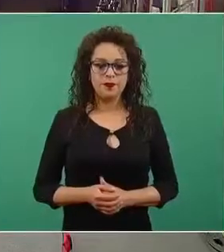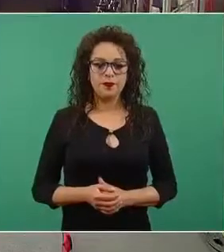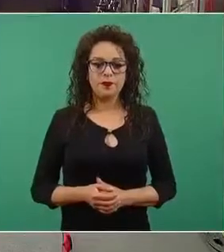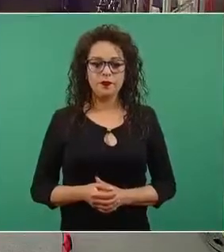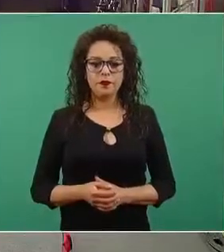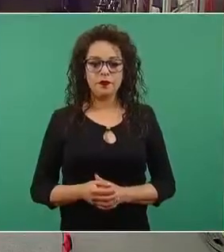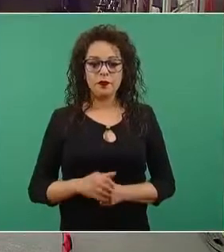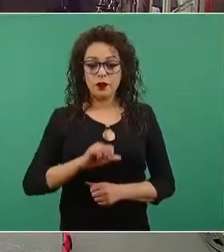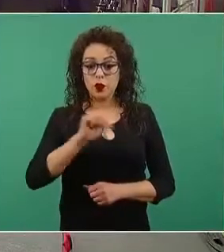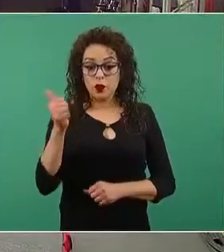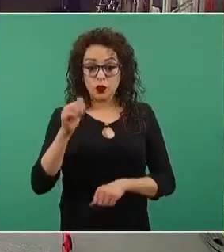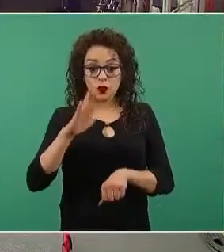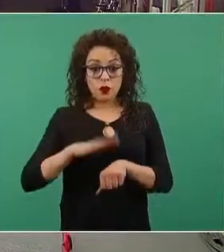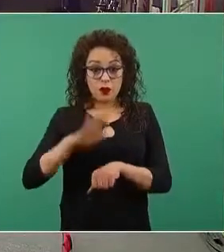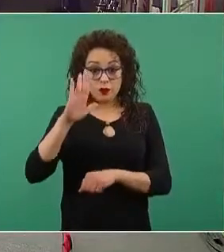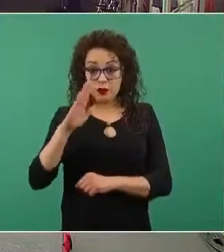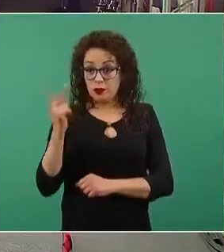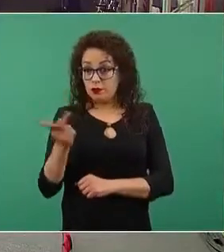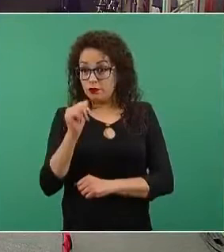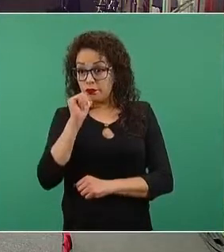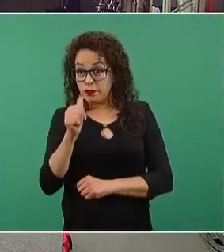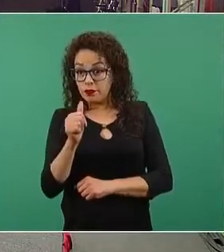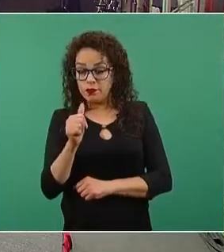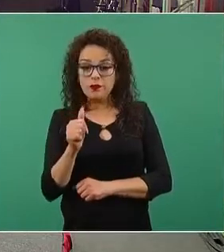Si no hubiera… adelante, claro.